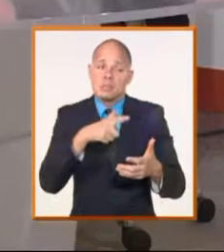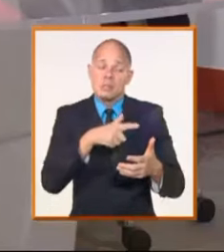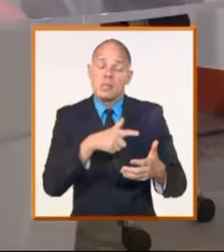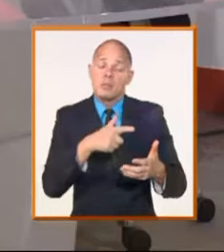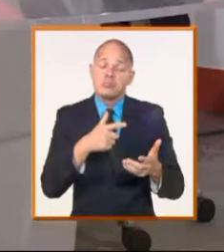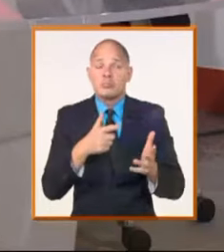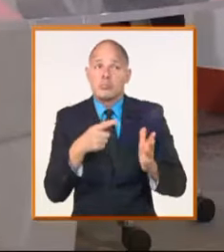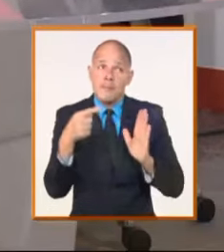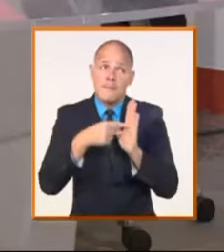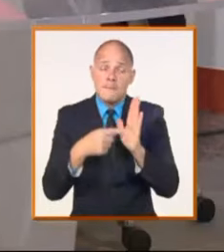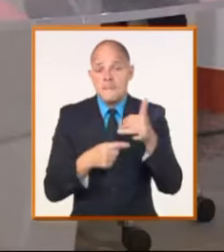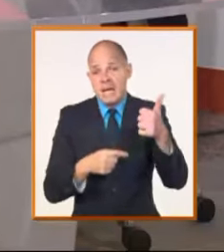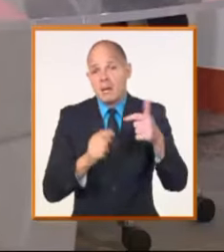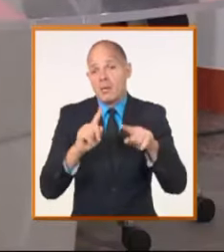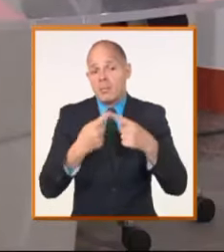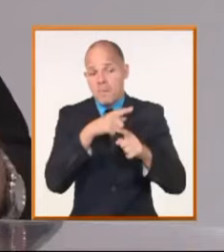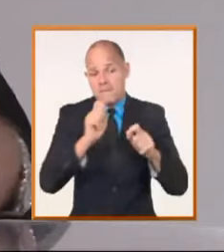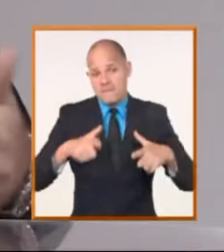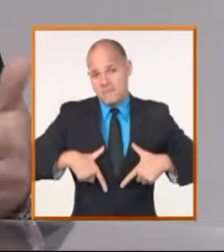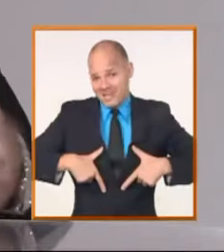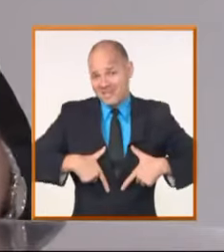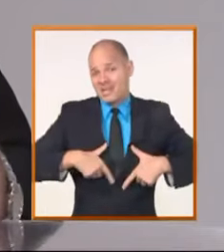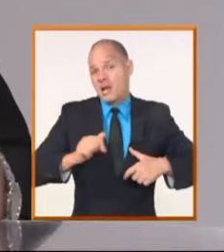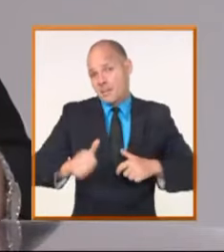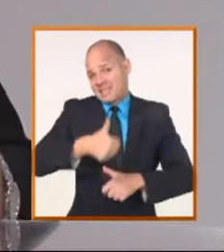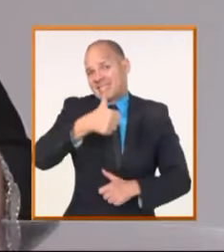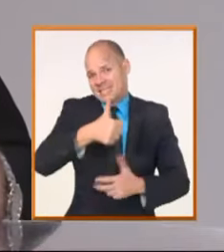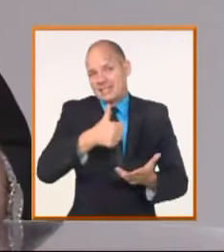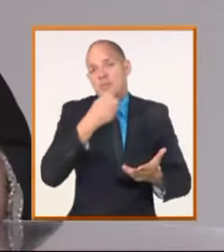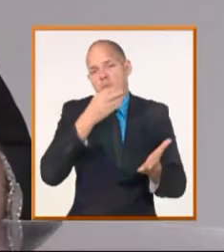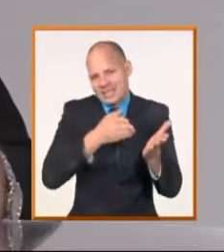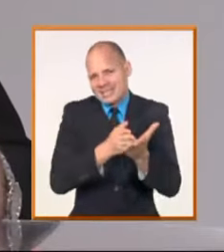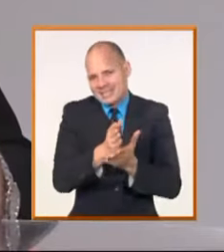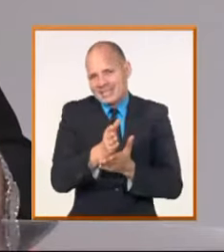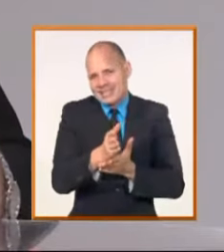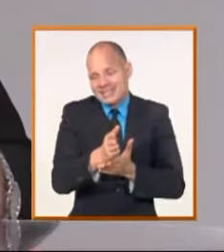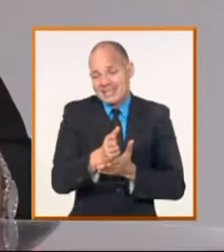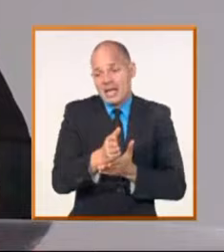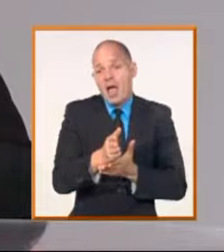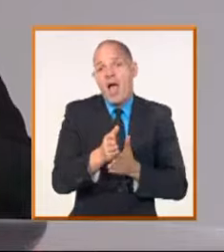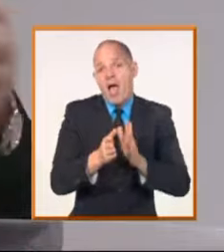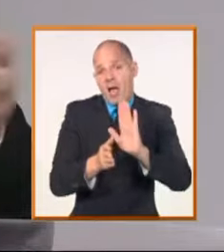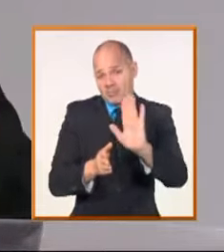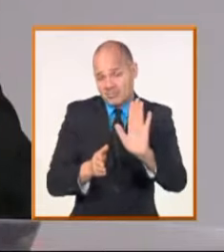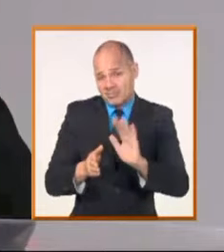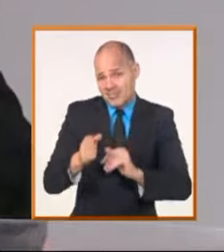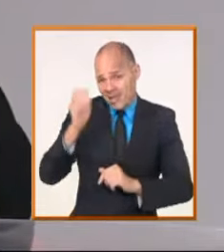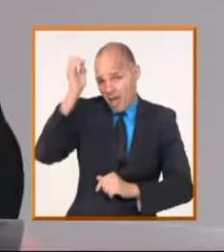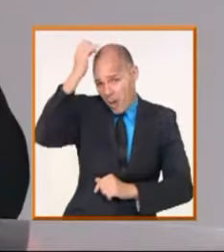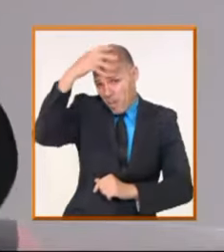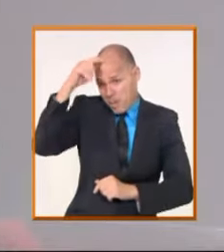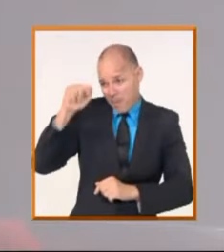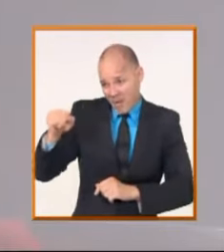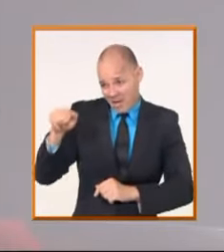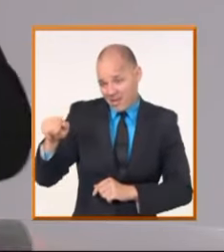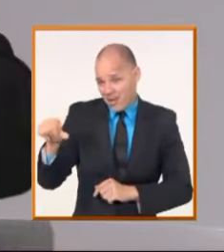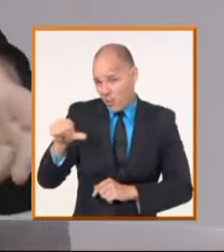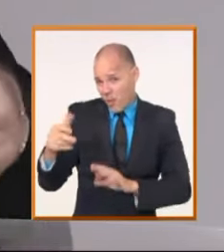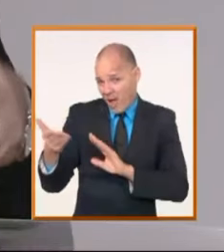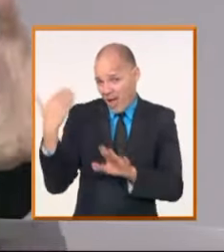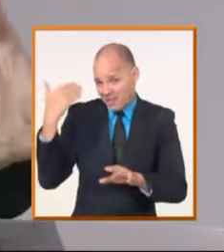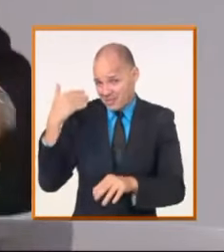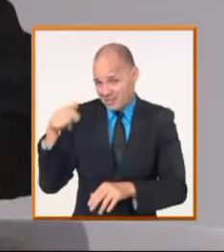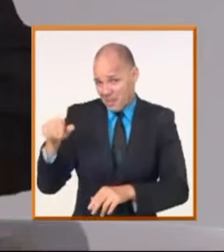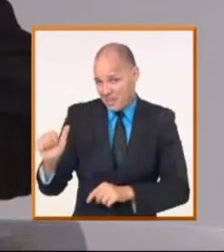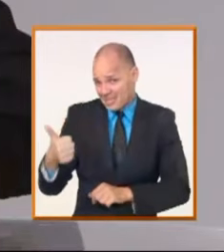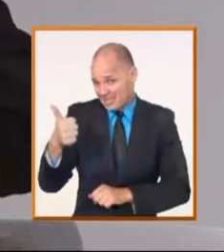una referencia tan cercana. Se reduce porque además para mucha gente se convierte en la alternativa en ese contexto en vez de esto